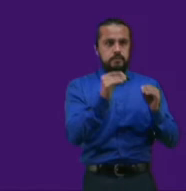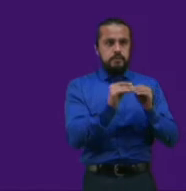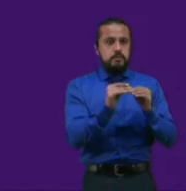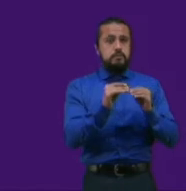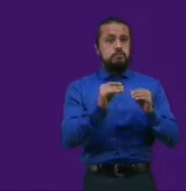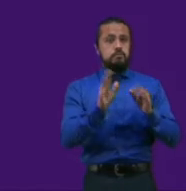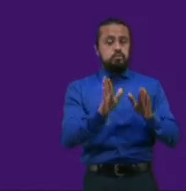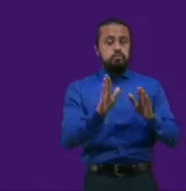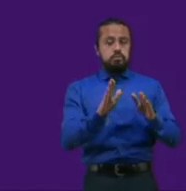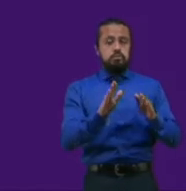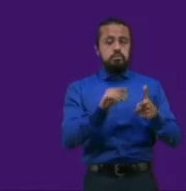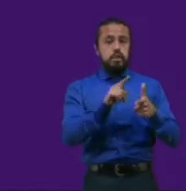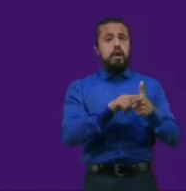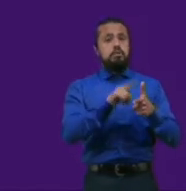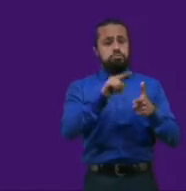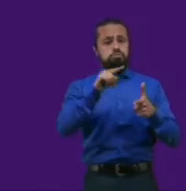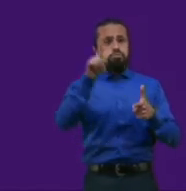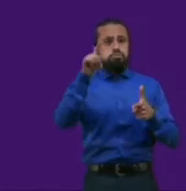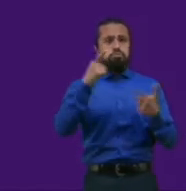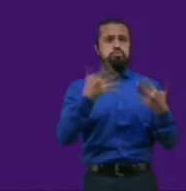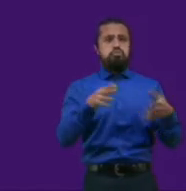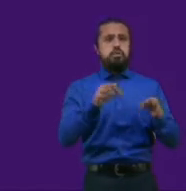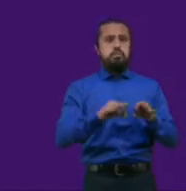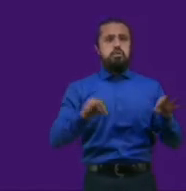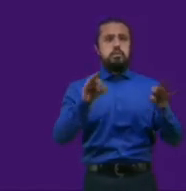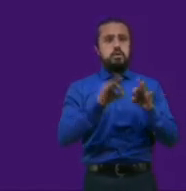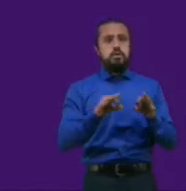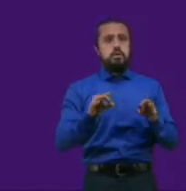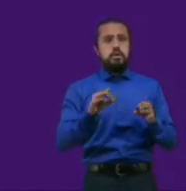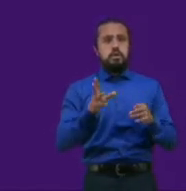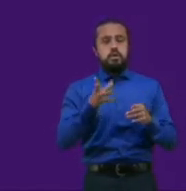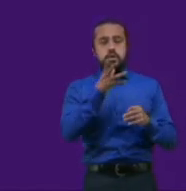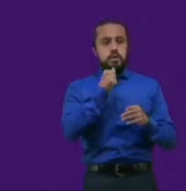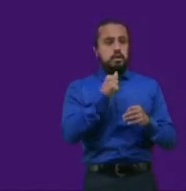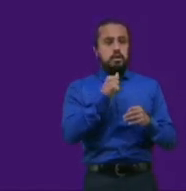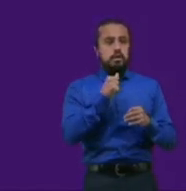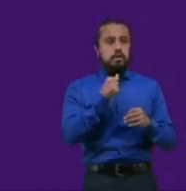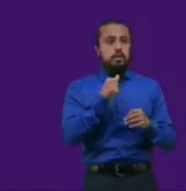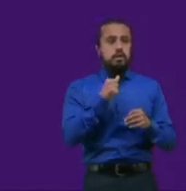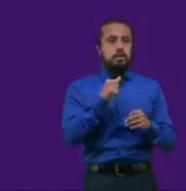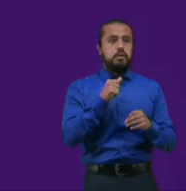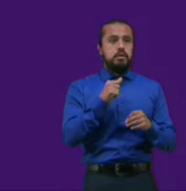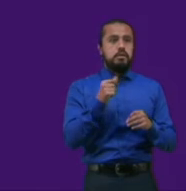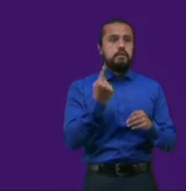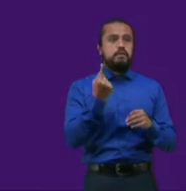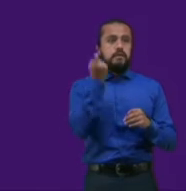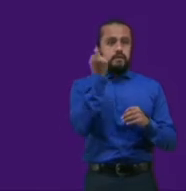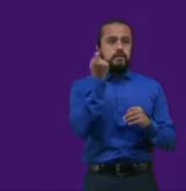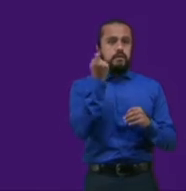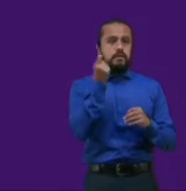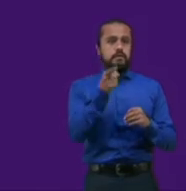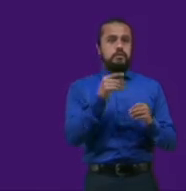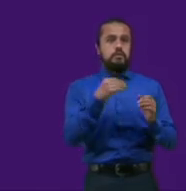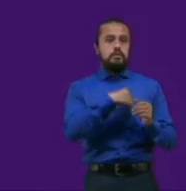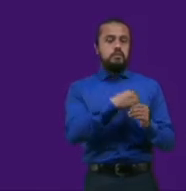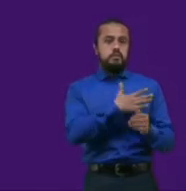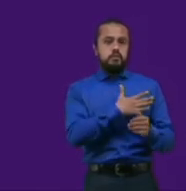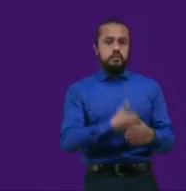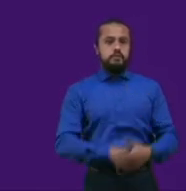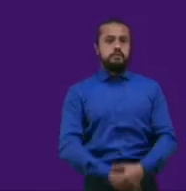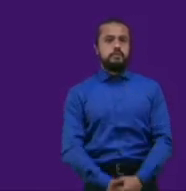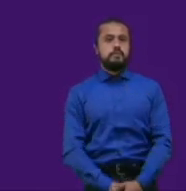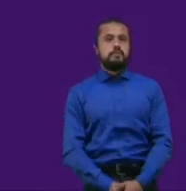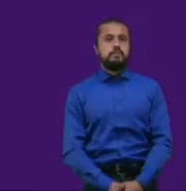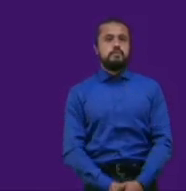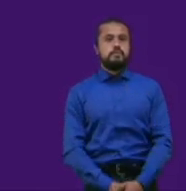el crecimiento es indispensable. Si no lo tienen, pues todavía no hablen con Javier de SoftBank porque van a quemar esa oportunidad. Pero